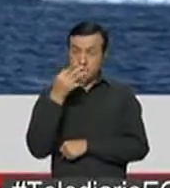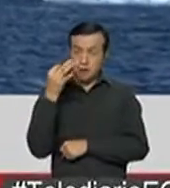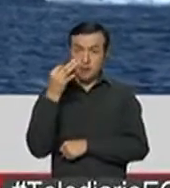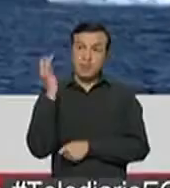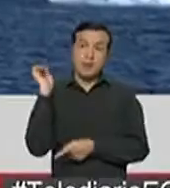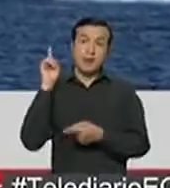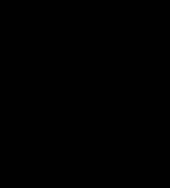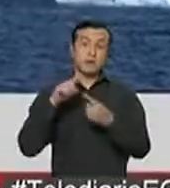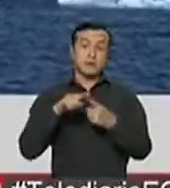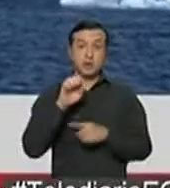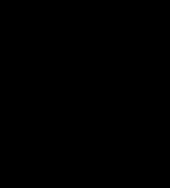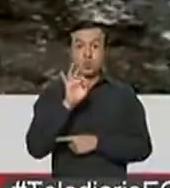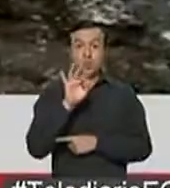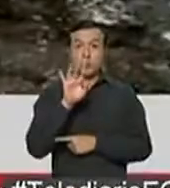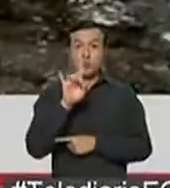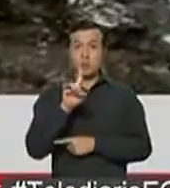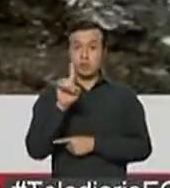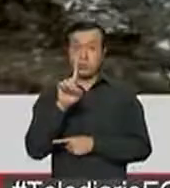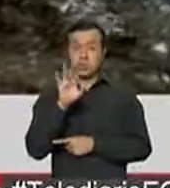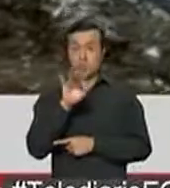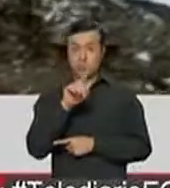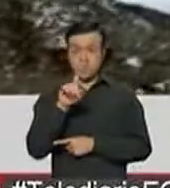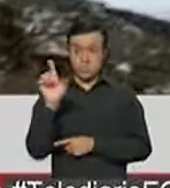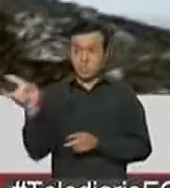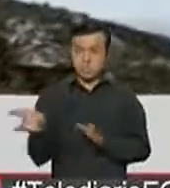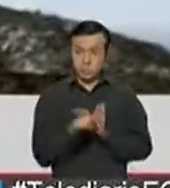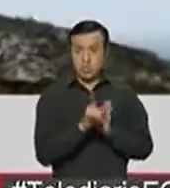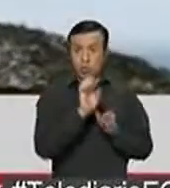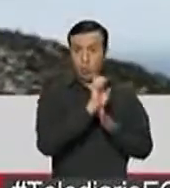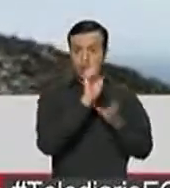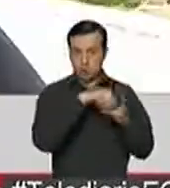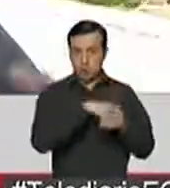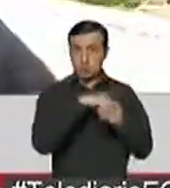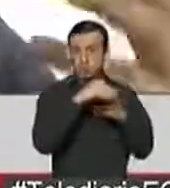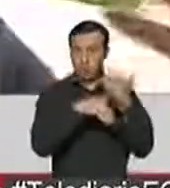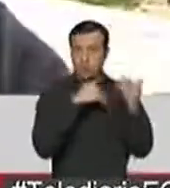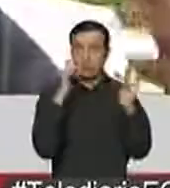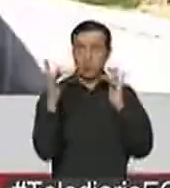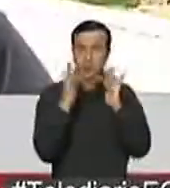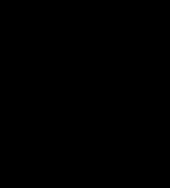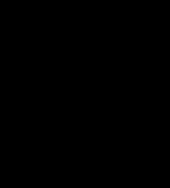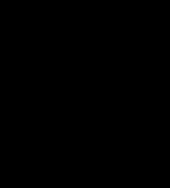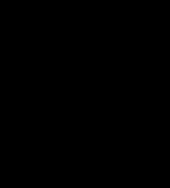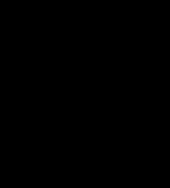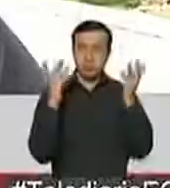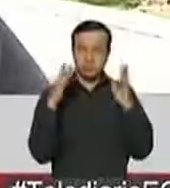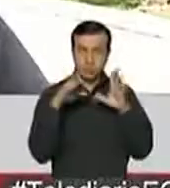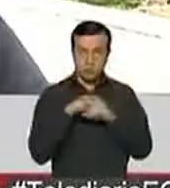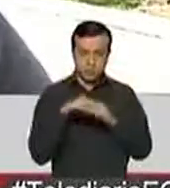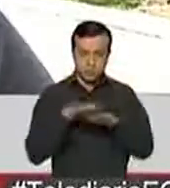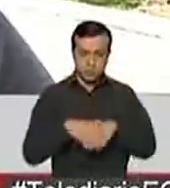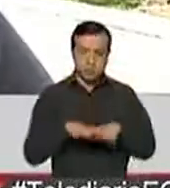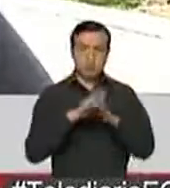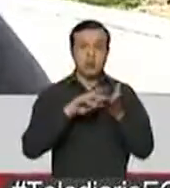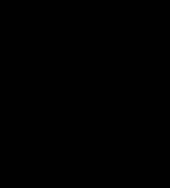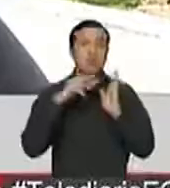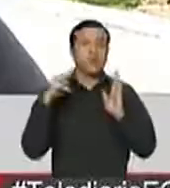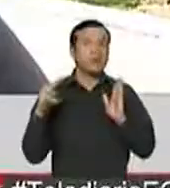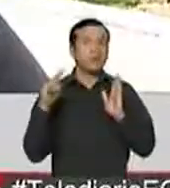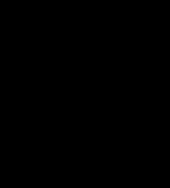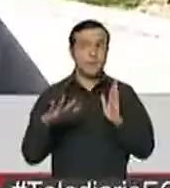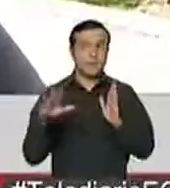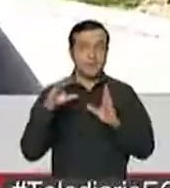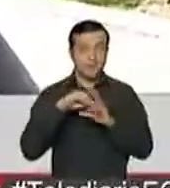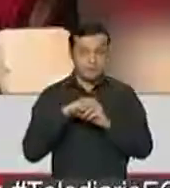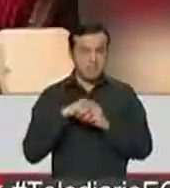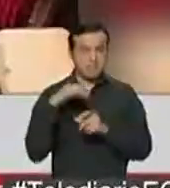hasta el EQ911 y optimizar los procesos de comunicación. Con lo cual, ya nuestra a través de la tecnología en la Antártida ya es